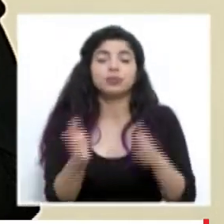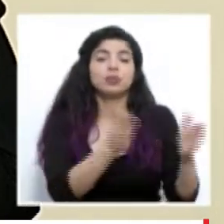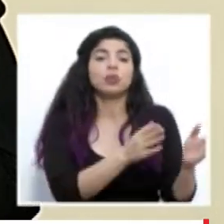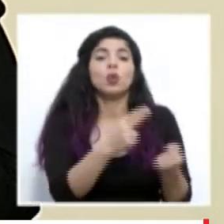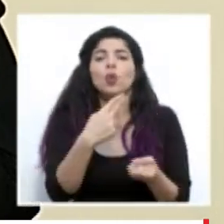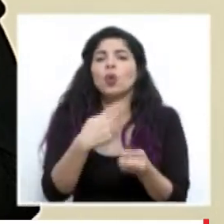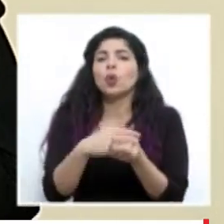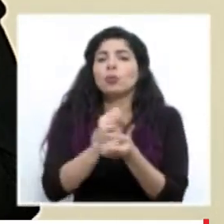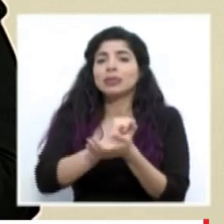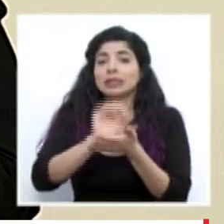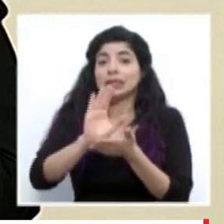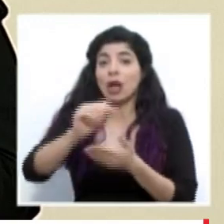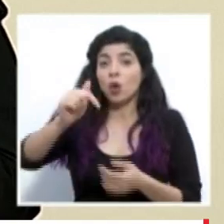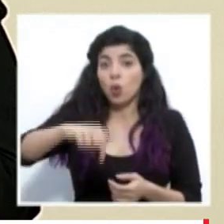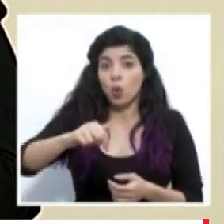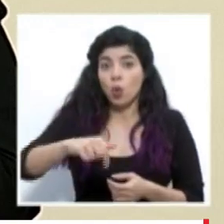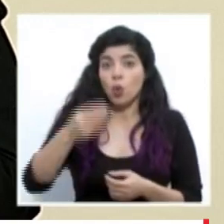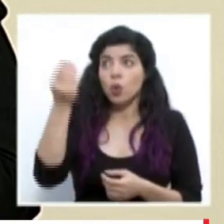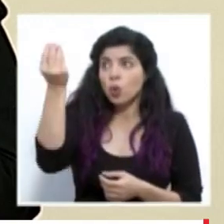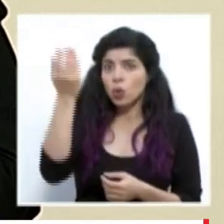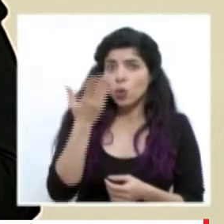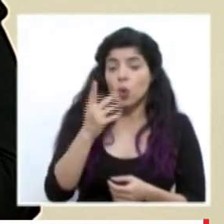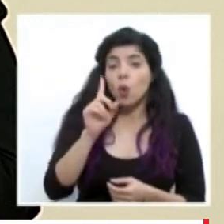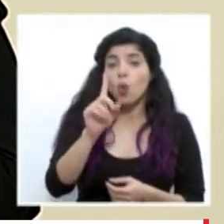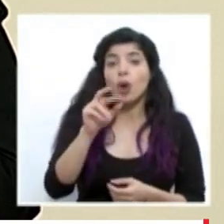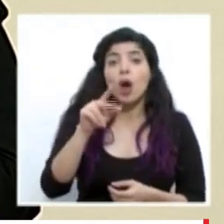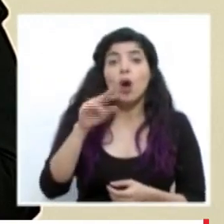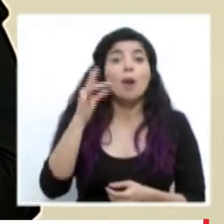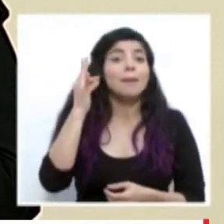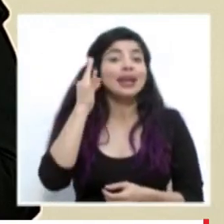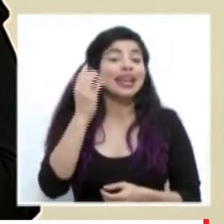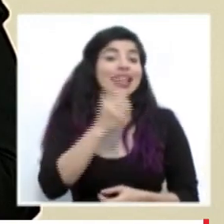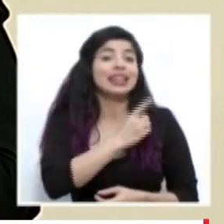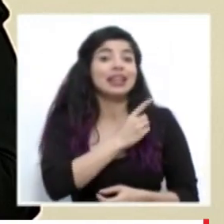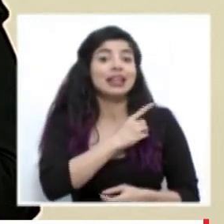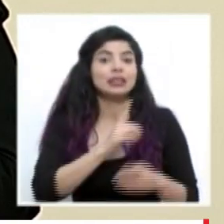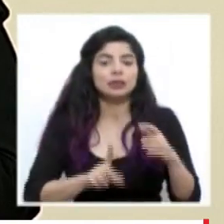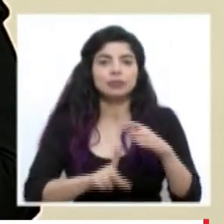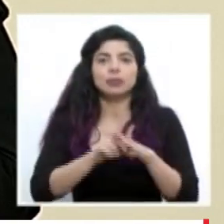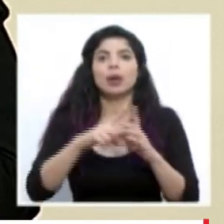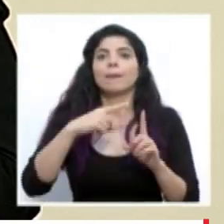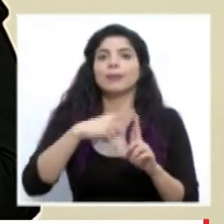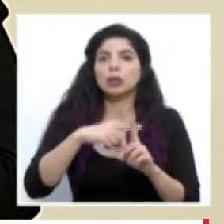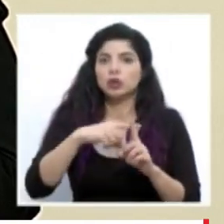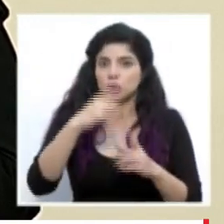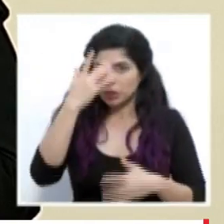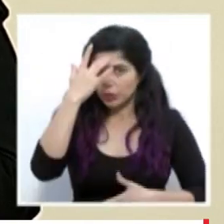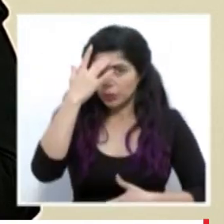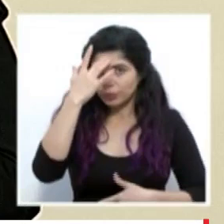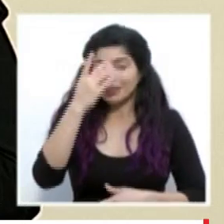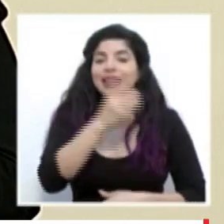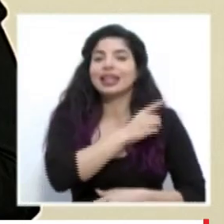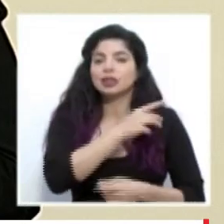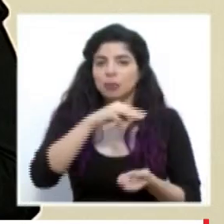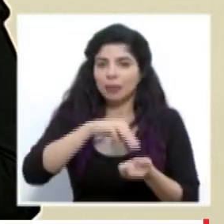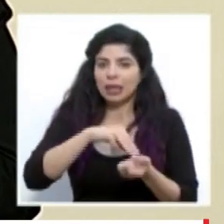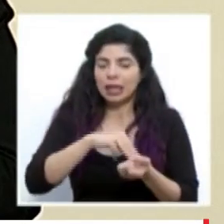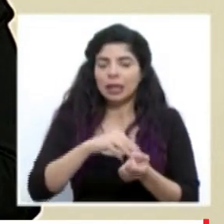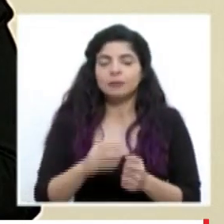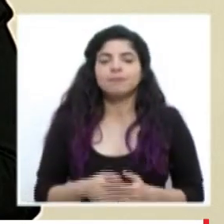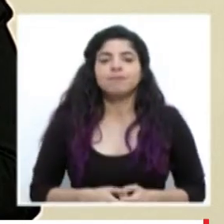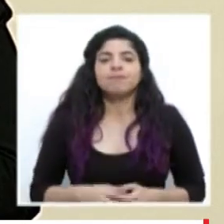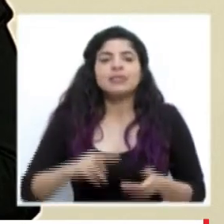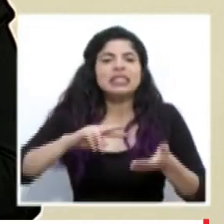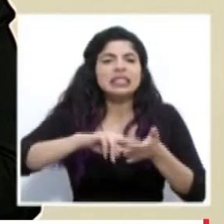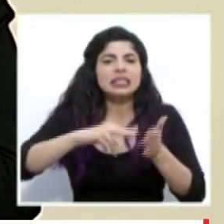Carlos, el día de hoy tuvimos la noticia de que una compañera de la dirección dio positivo, de la dirección médica.